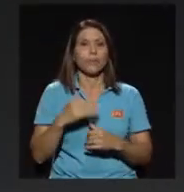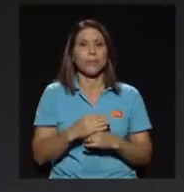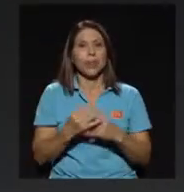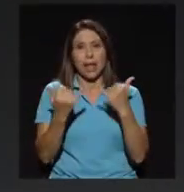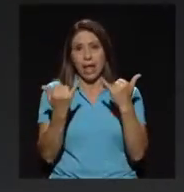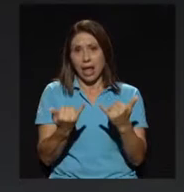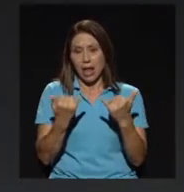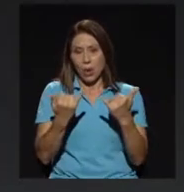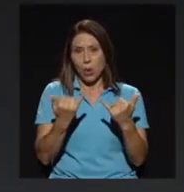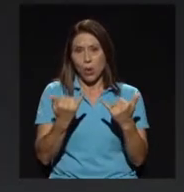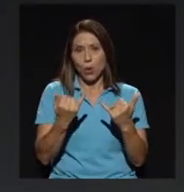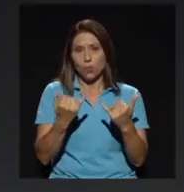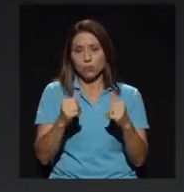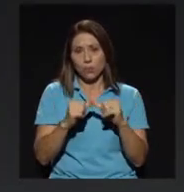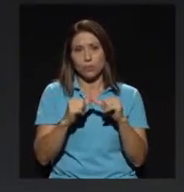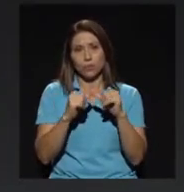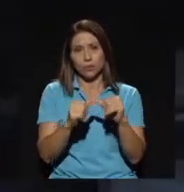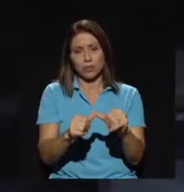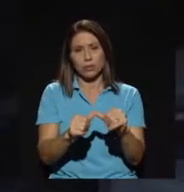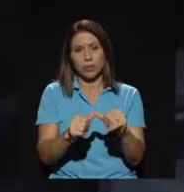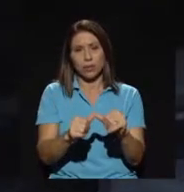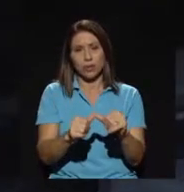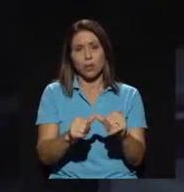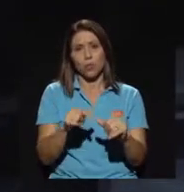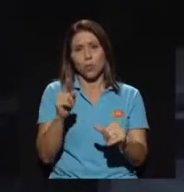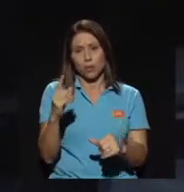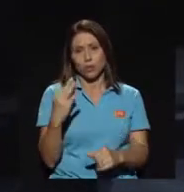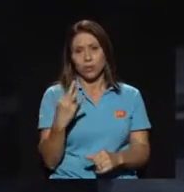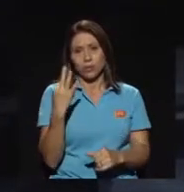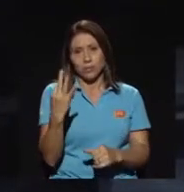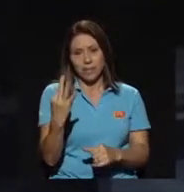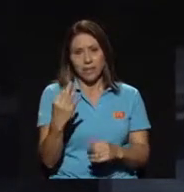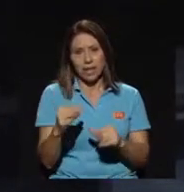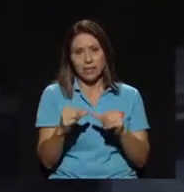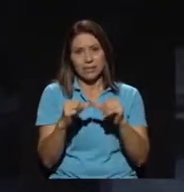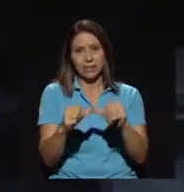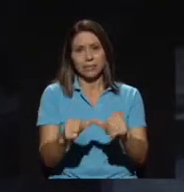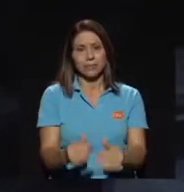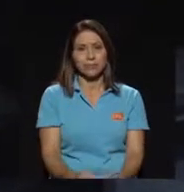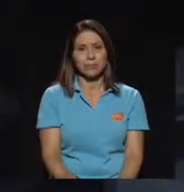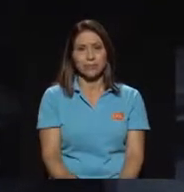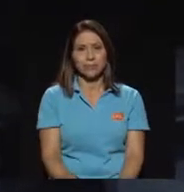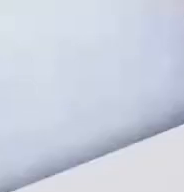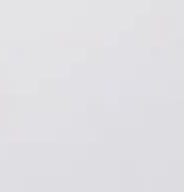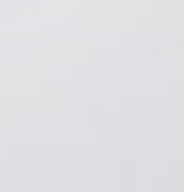Vamos a hacerlo una vez que el canal nos invite a hacerlo. Regresamos.